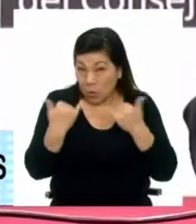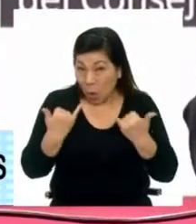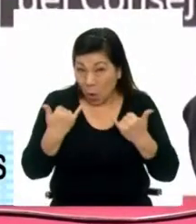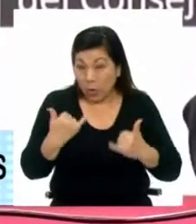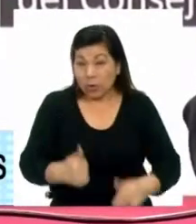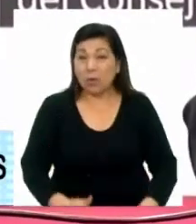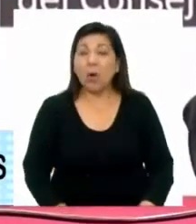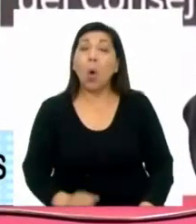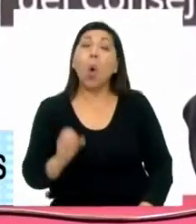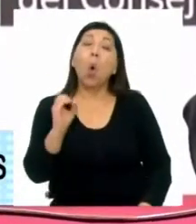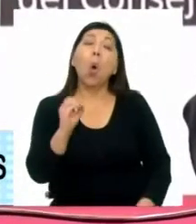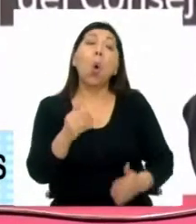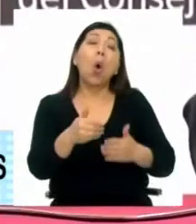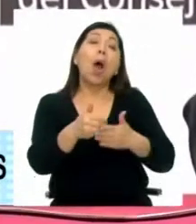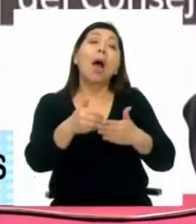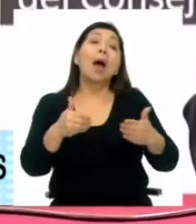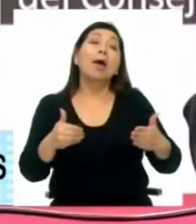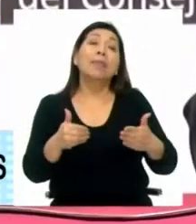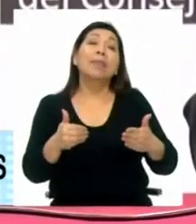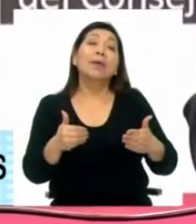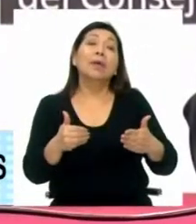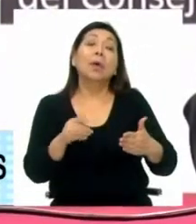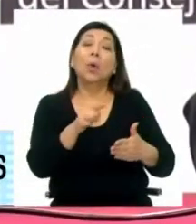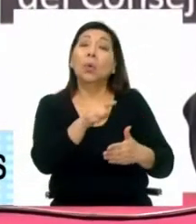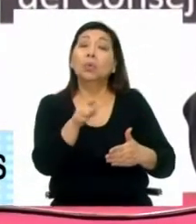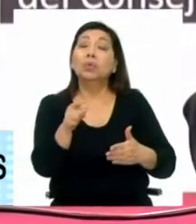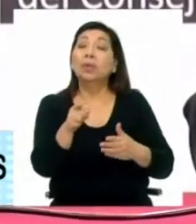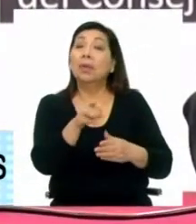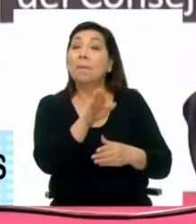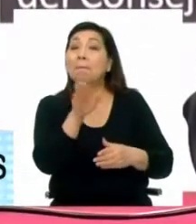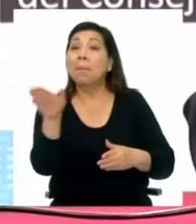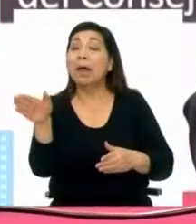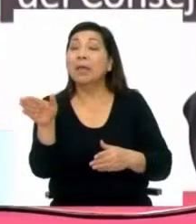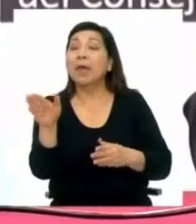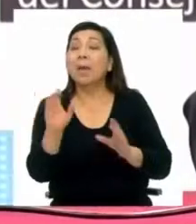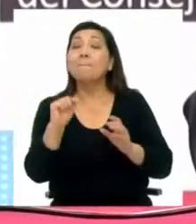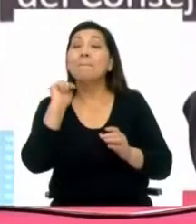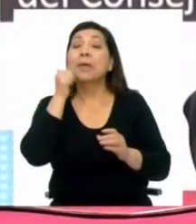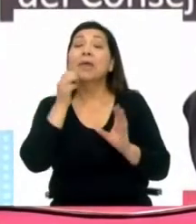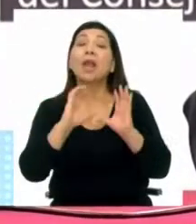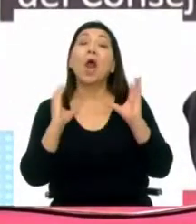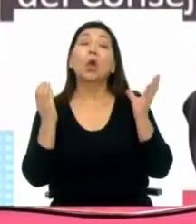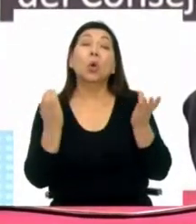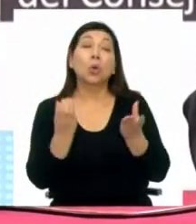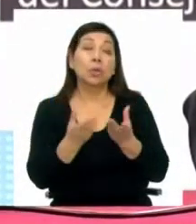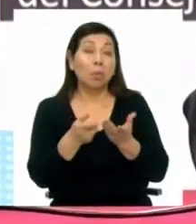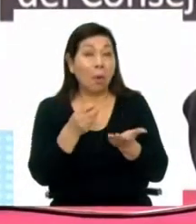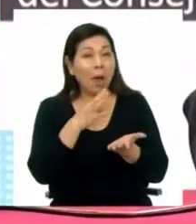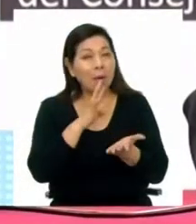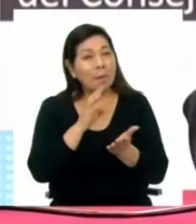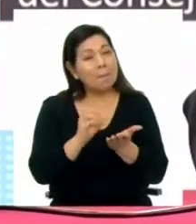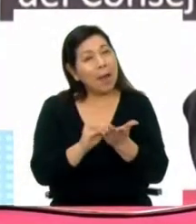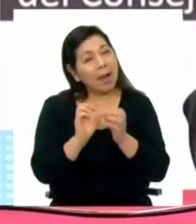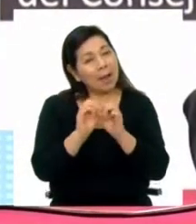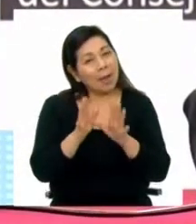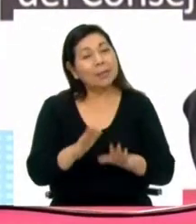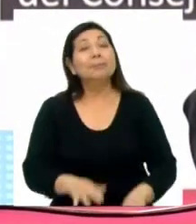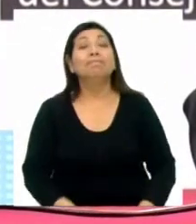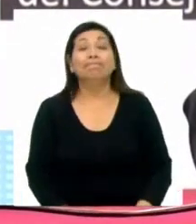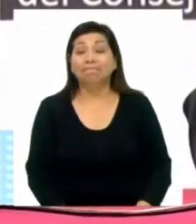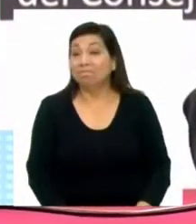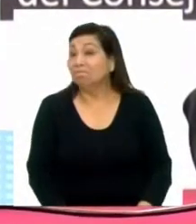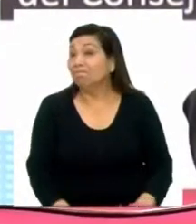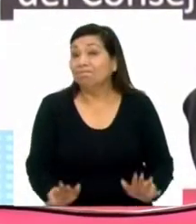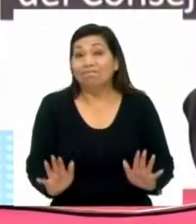noche o poco antes de que usted se dirija al Congreso de la República? No sé si podría decirnos eso, por favor. Gracias.